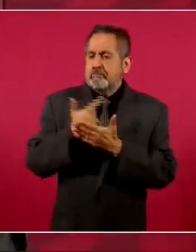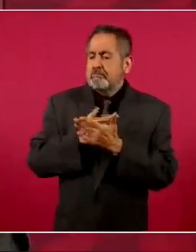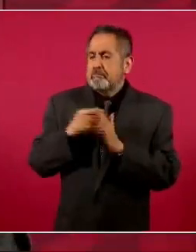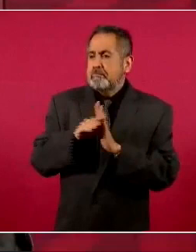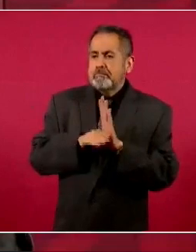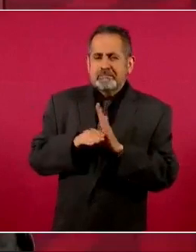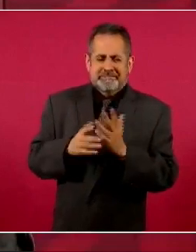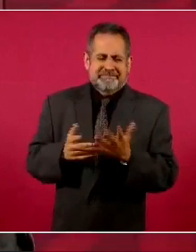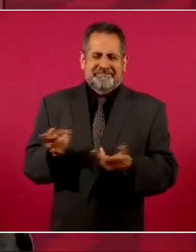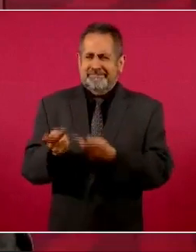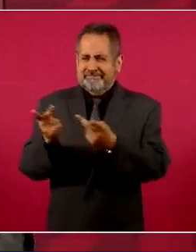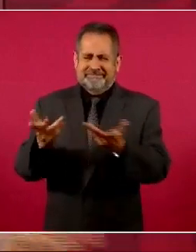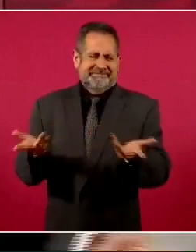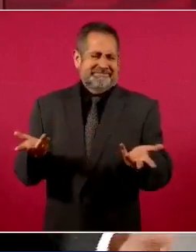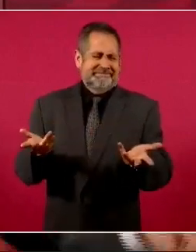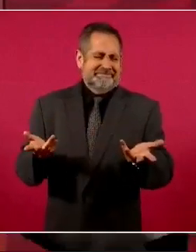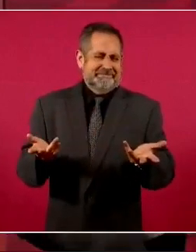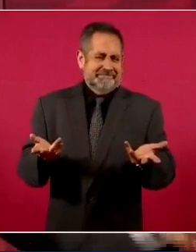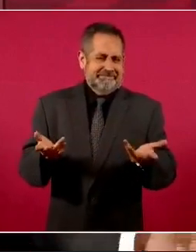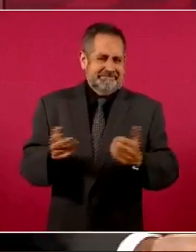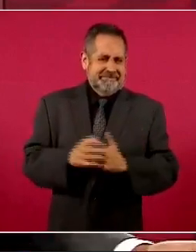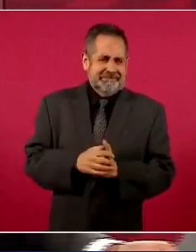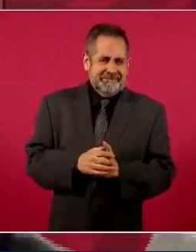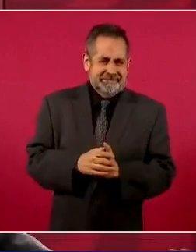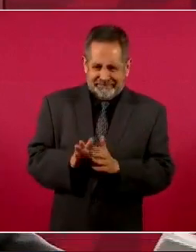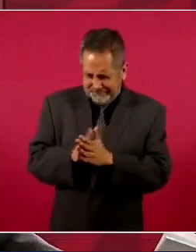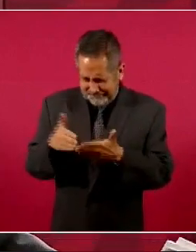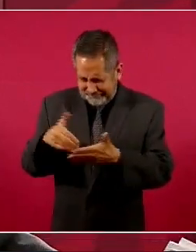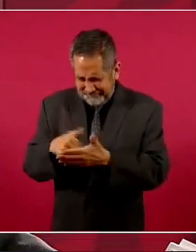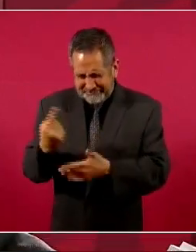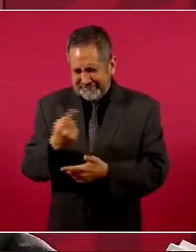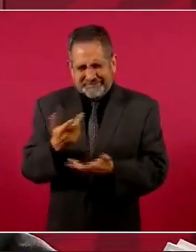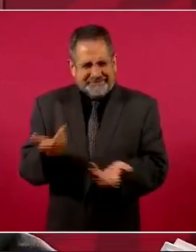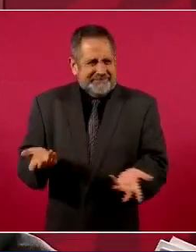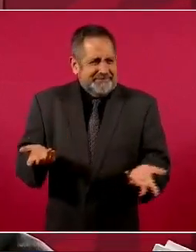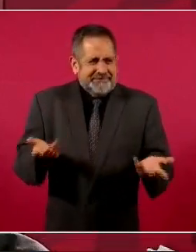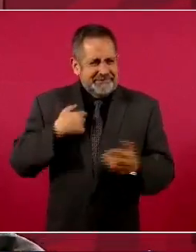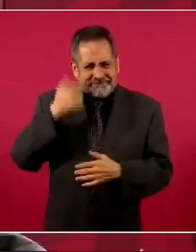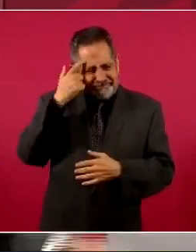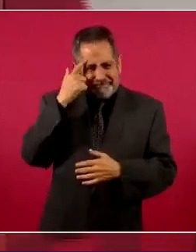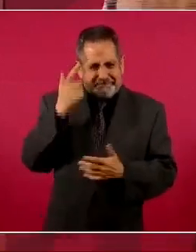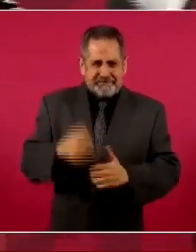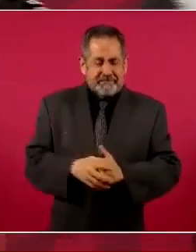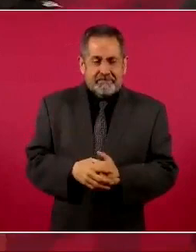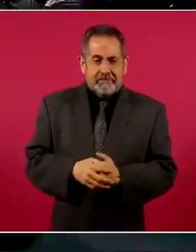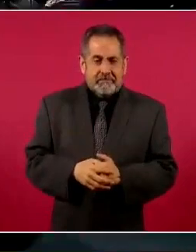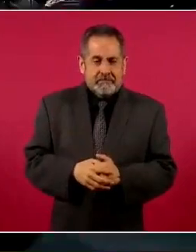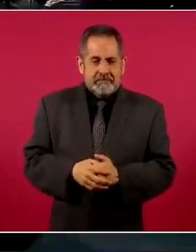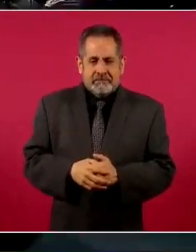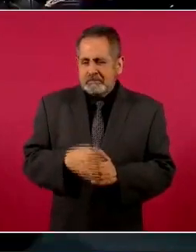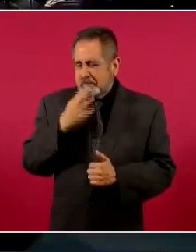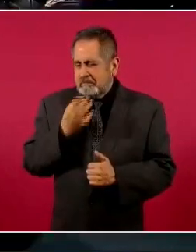¿no? ¿Qué tiene que ver las carteras? ¿Sí? Cuando